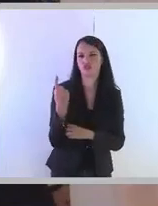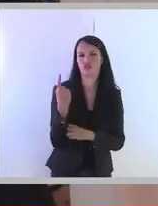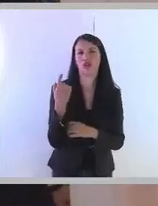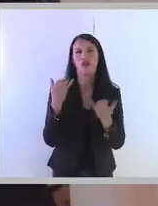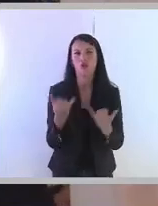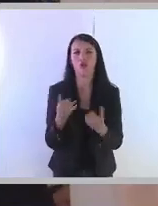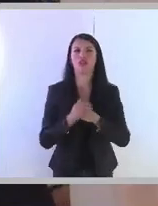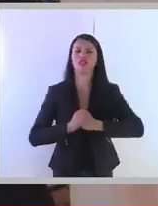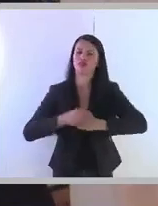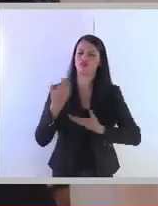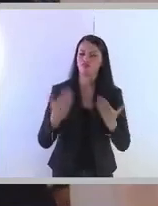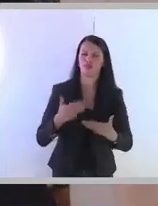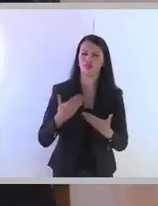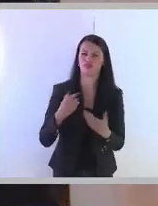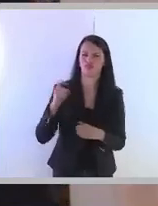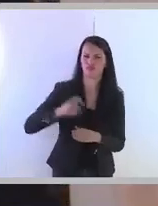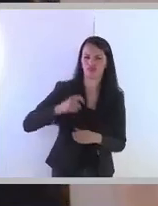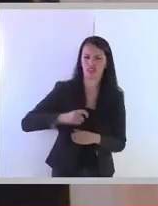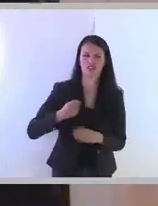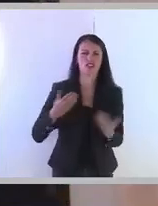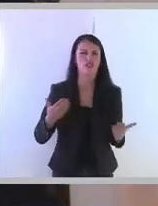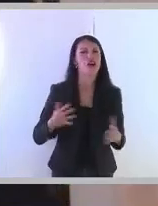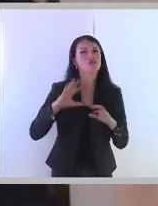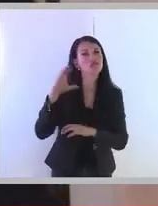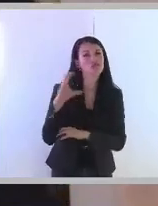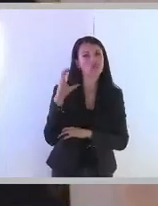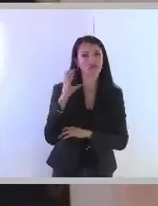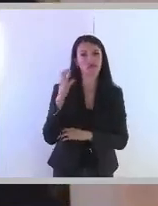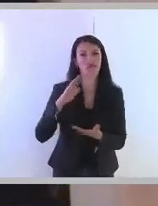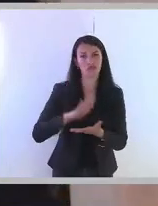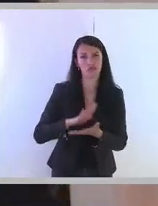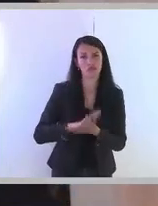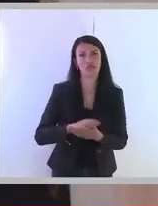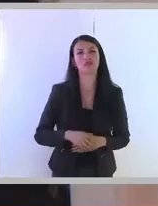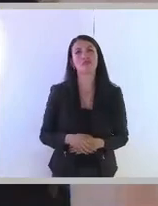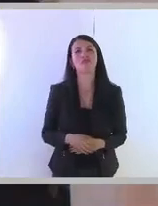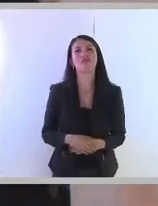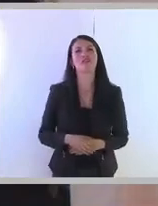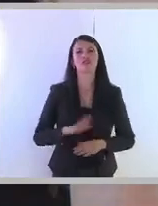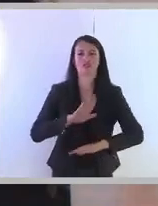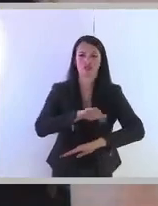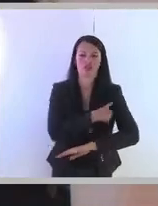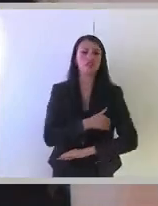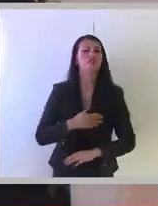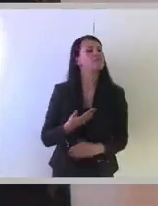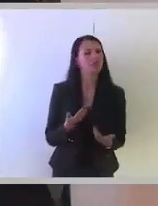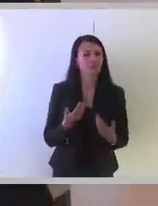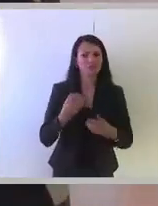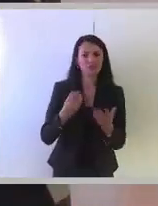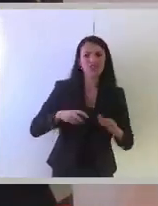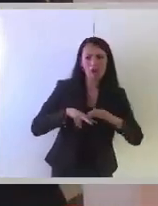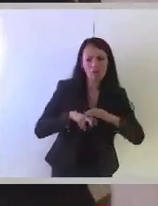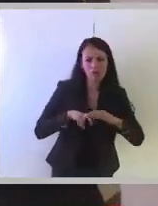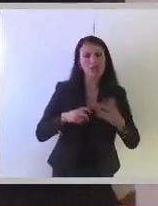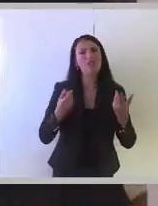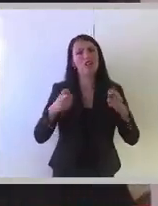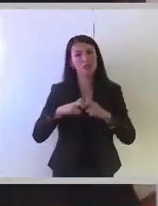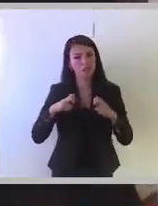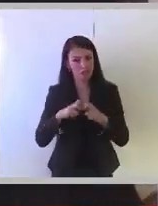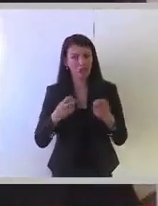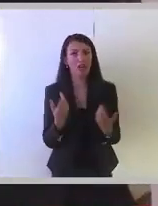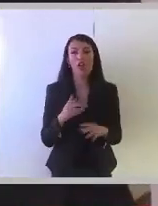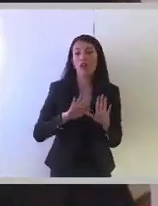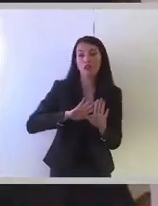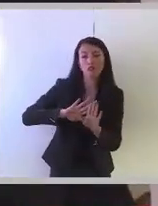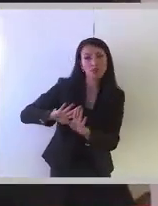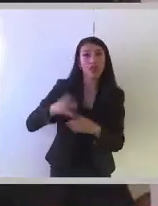abundan necesitan y reclaman en Colombia. Así que para el Ministerio de Minas y Energía, así como para el resto del